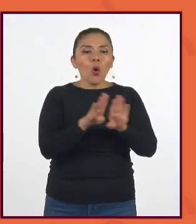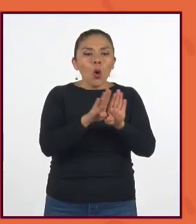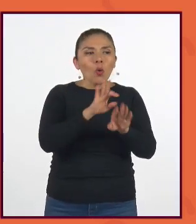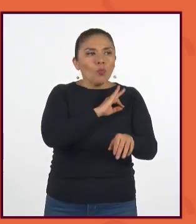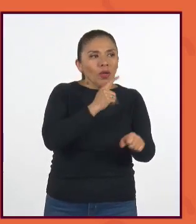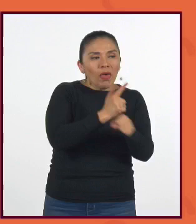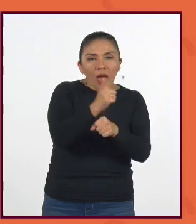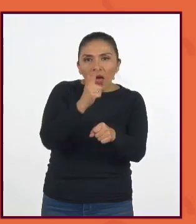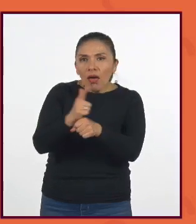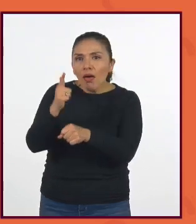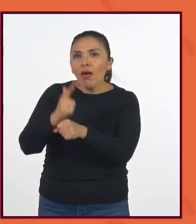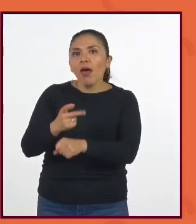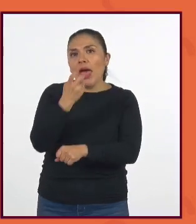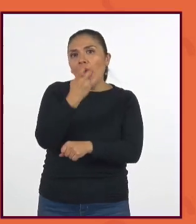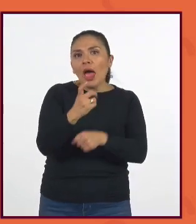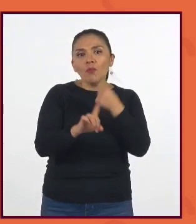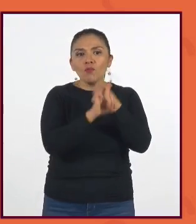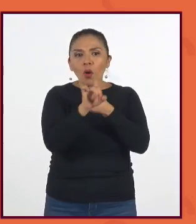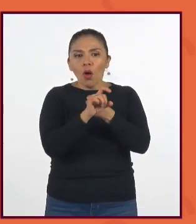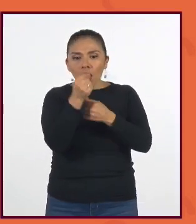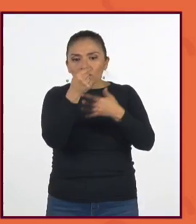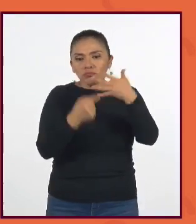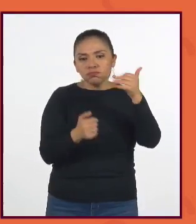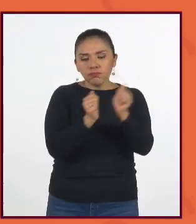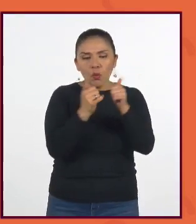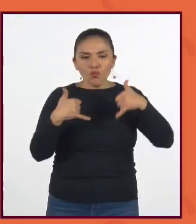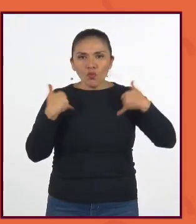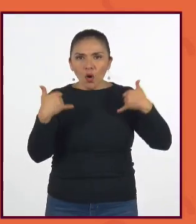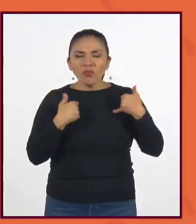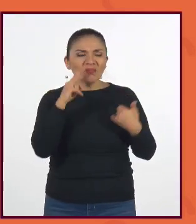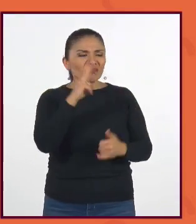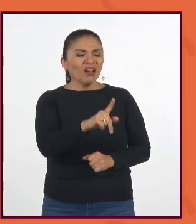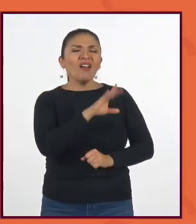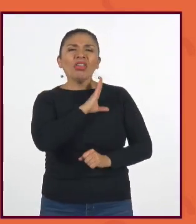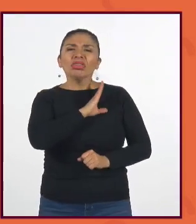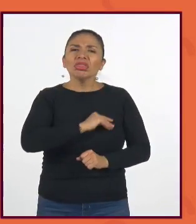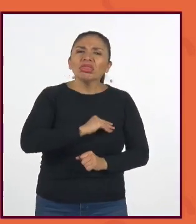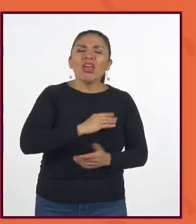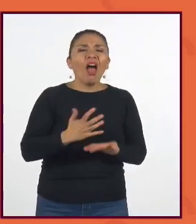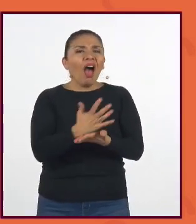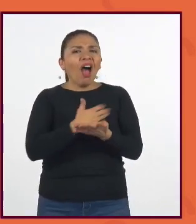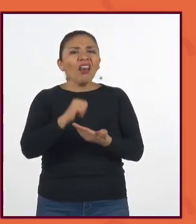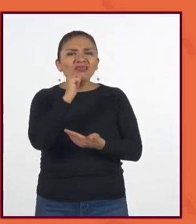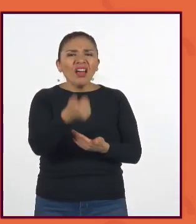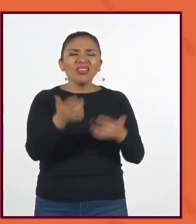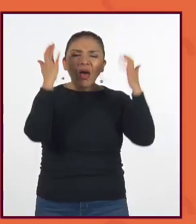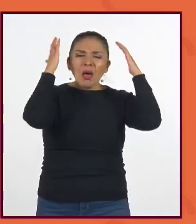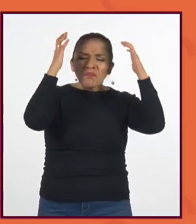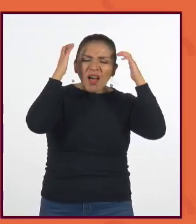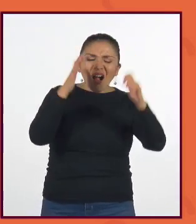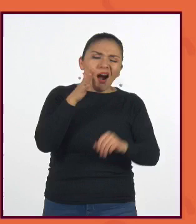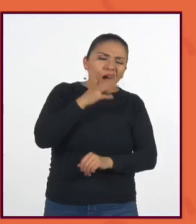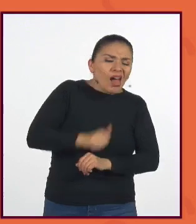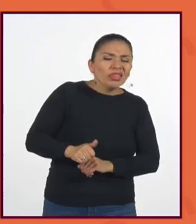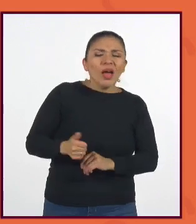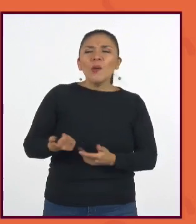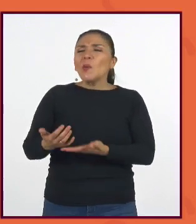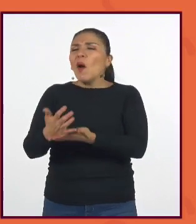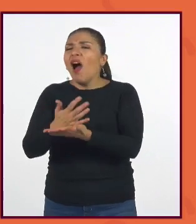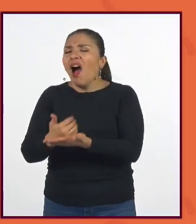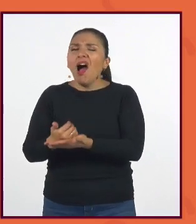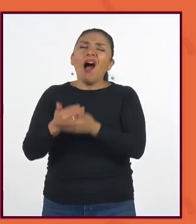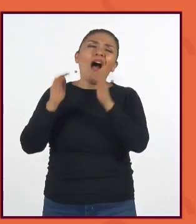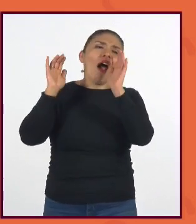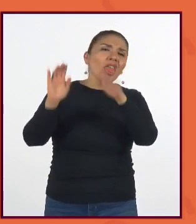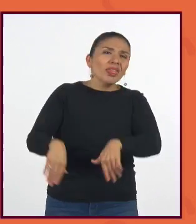estos efectos en los chicos, ¿no? Desmotivados, se dejan de bañar, nada les motiva, ni la mejor